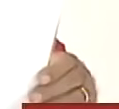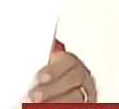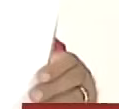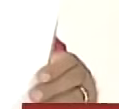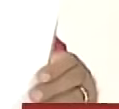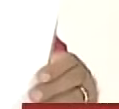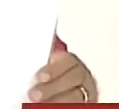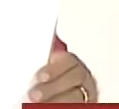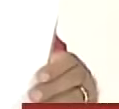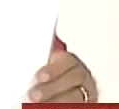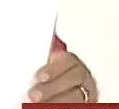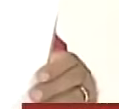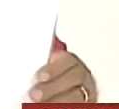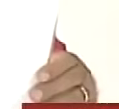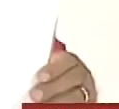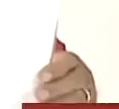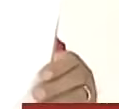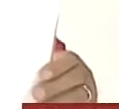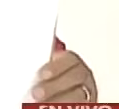10.012.068 para un